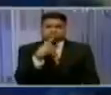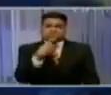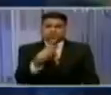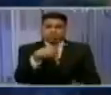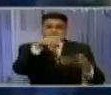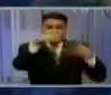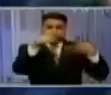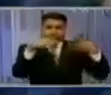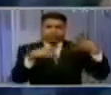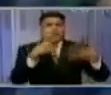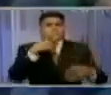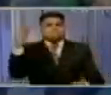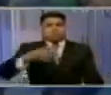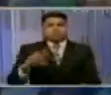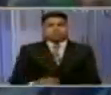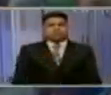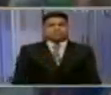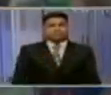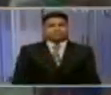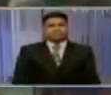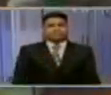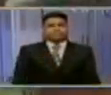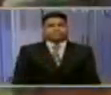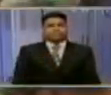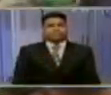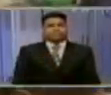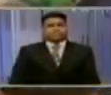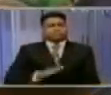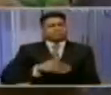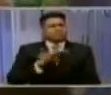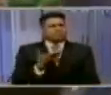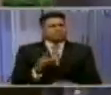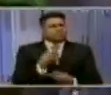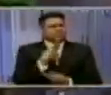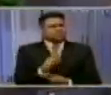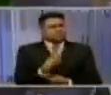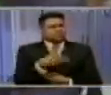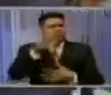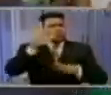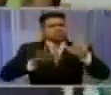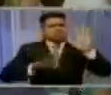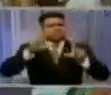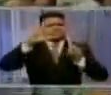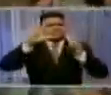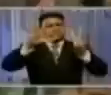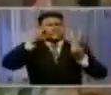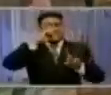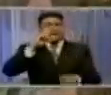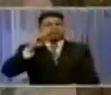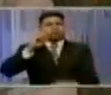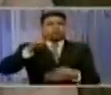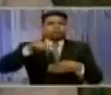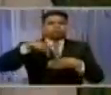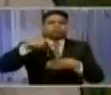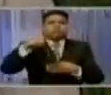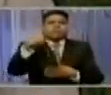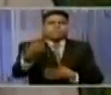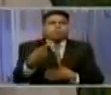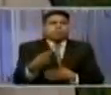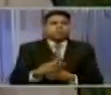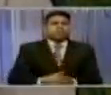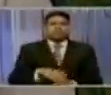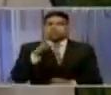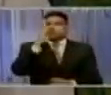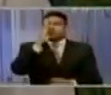Pero ¿qué sería si nosotros dijéramos eso 17 años después y no tuviéramos una educación